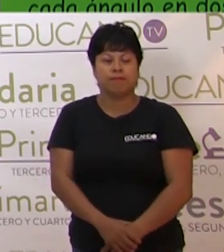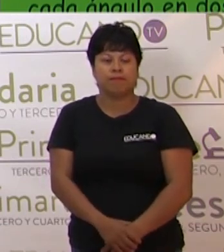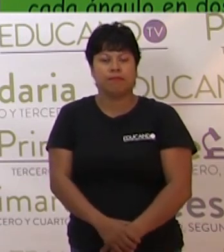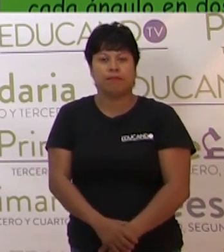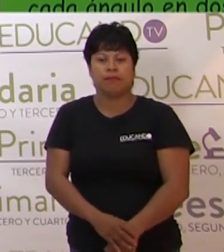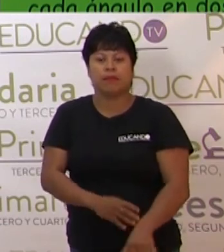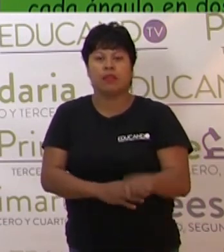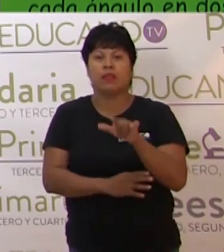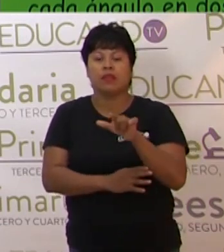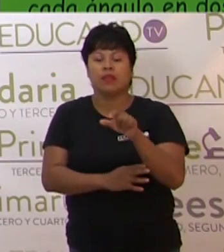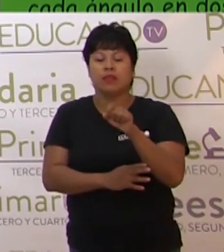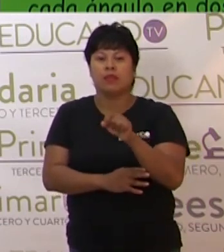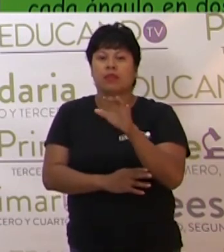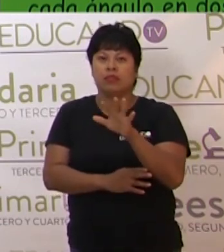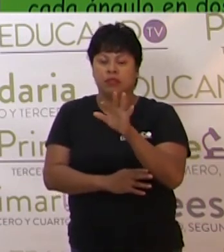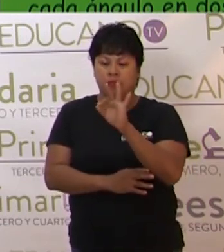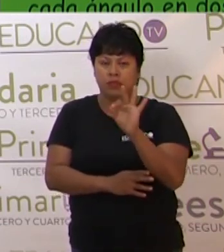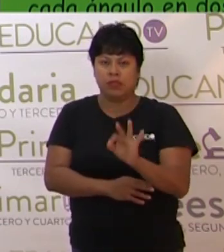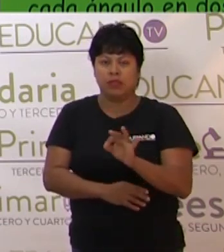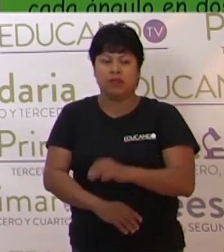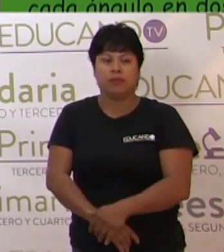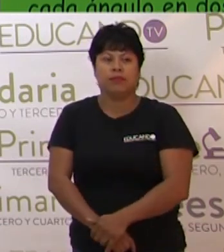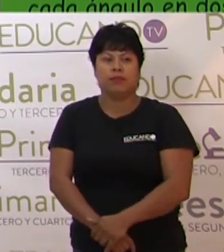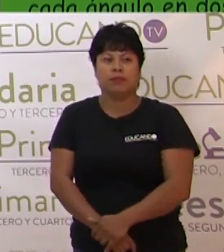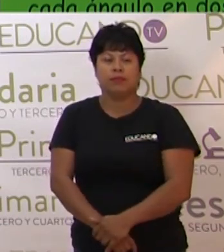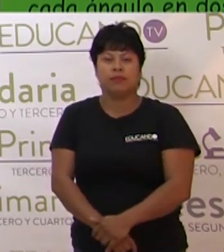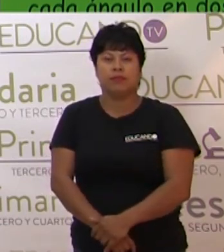17 puntos 5 grados